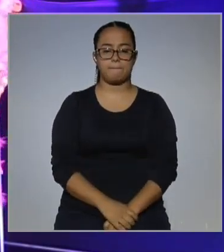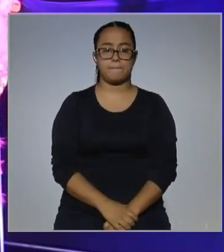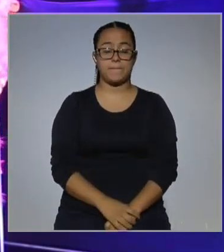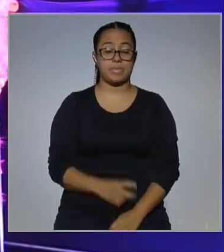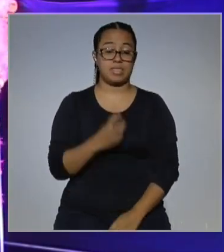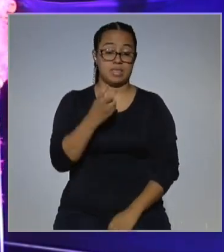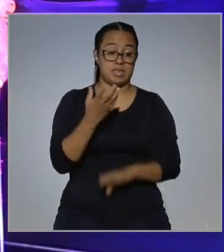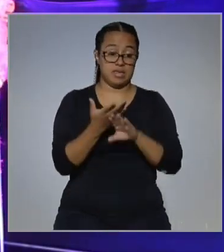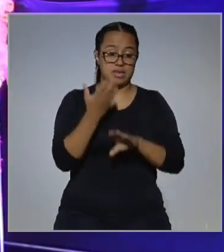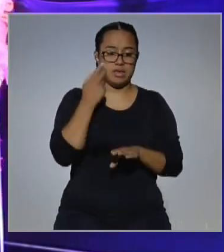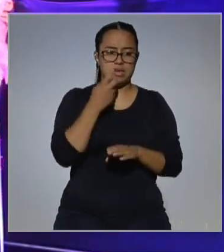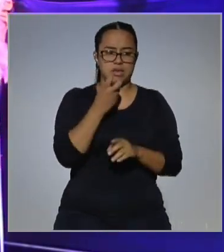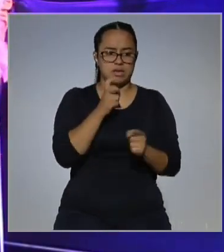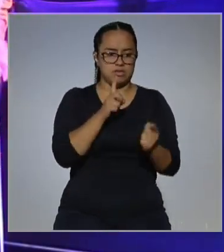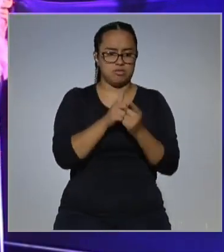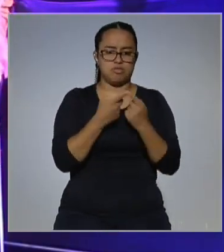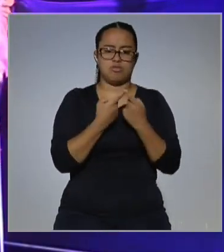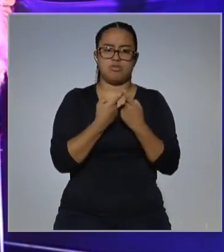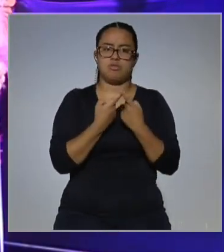fue diferente.